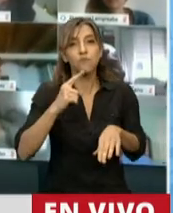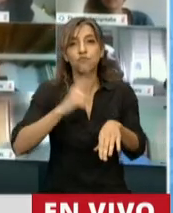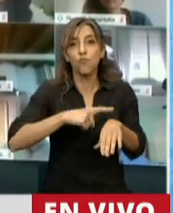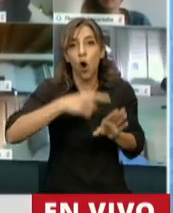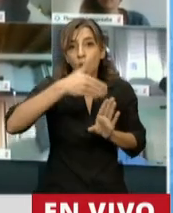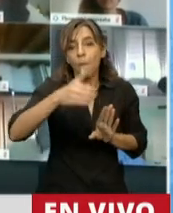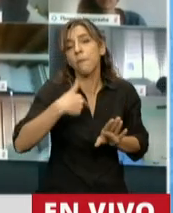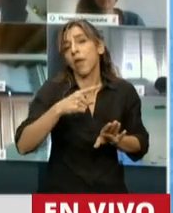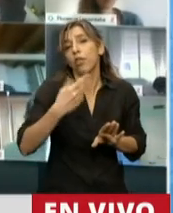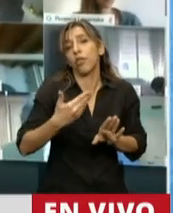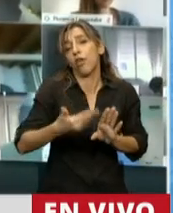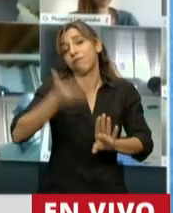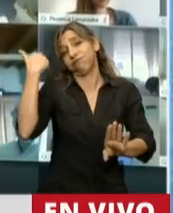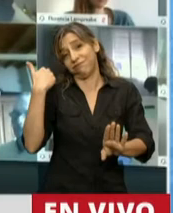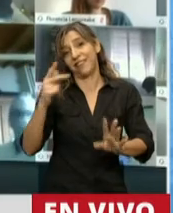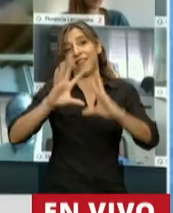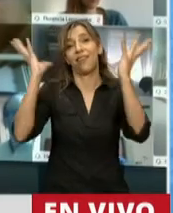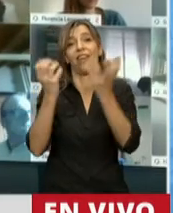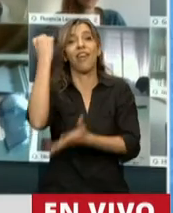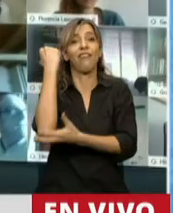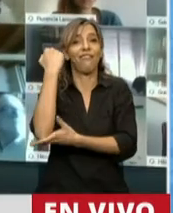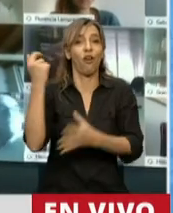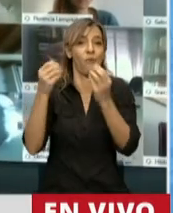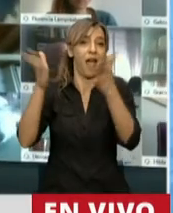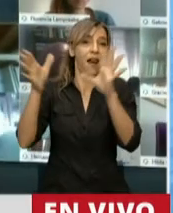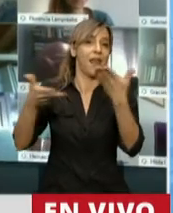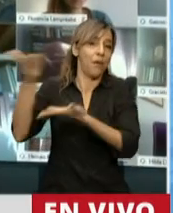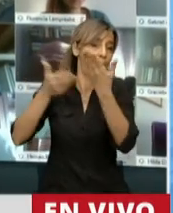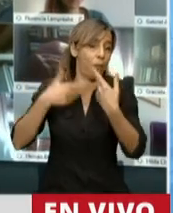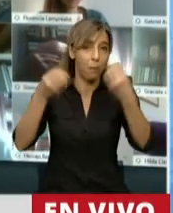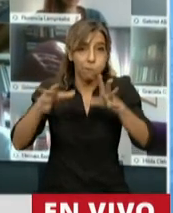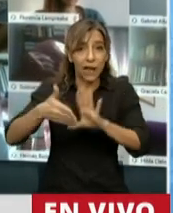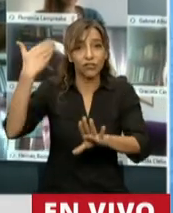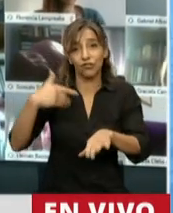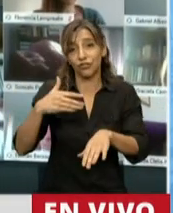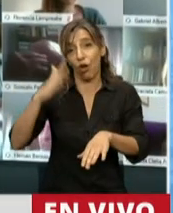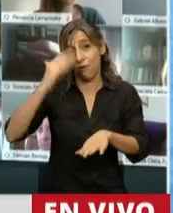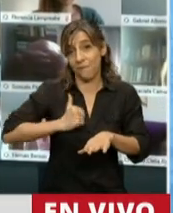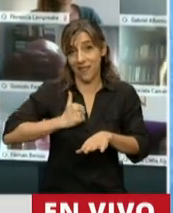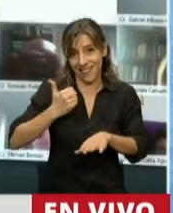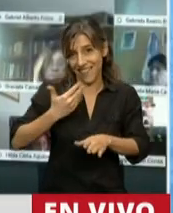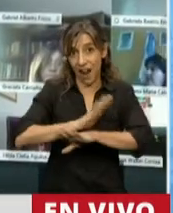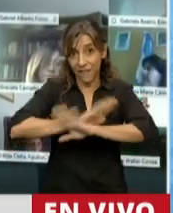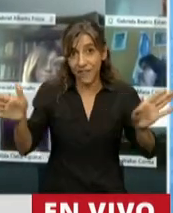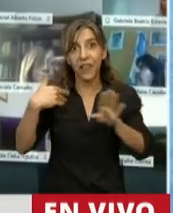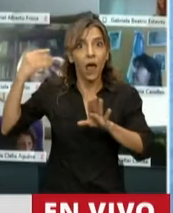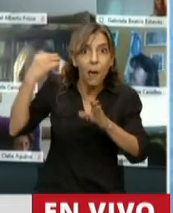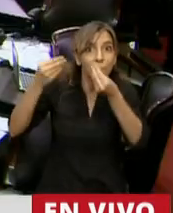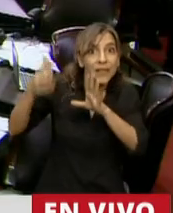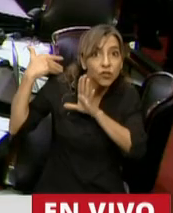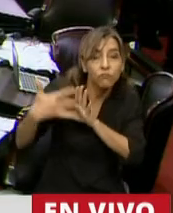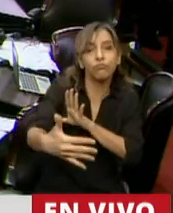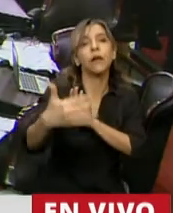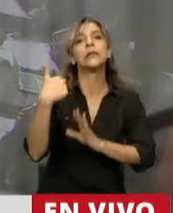del neoliberalismo en nuestro país, con la irrupción de la última dictadura cívico-militar, ha significado una constante cesión